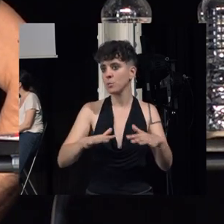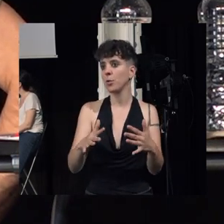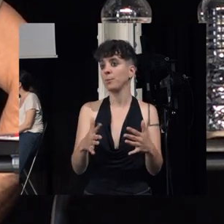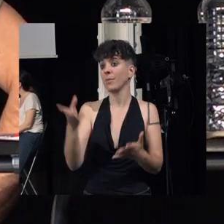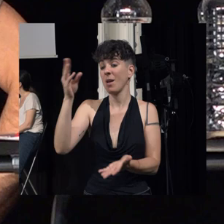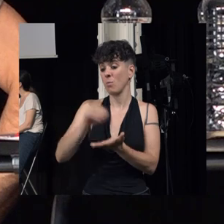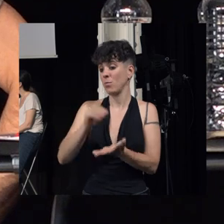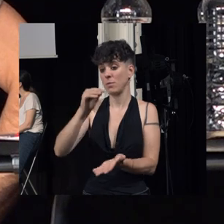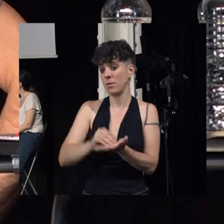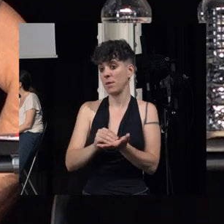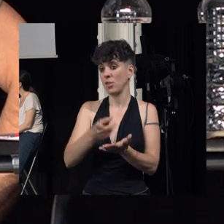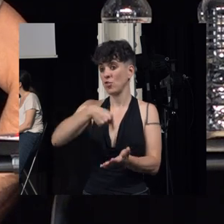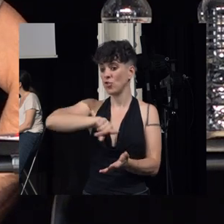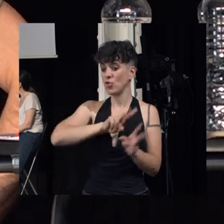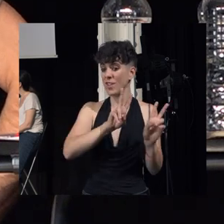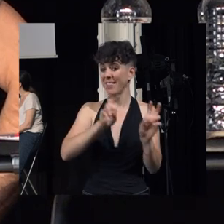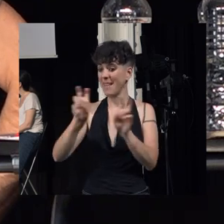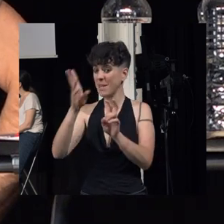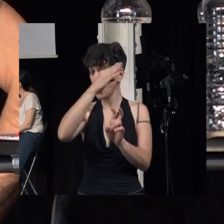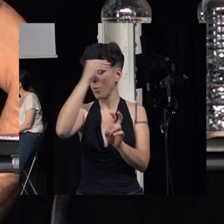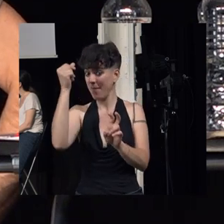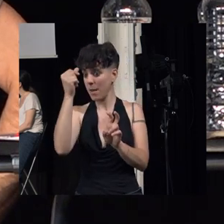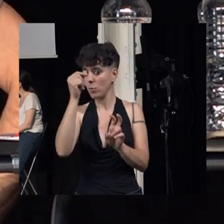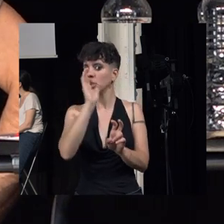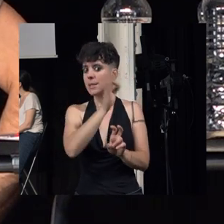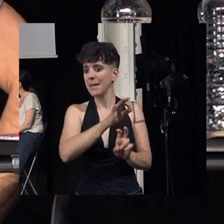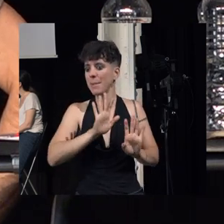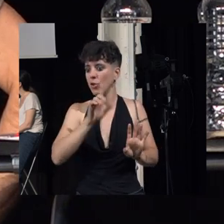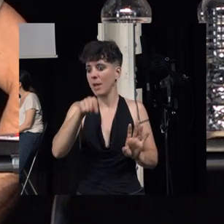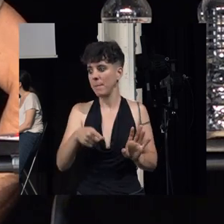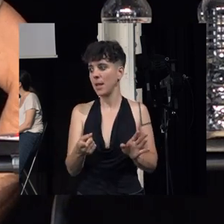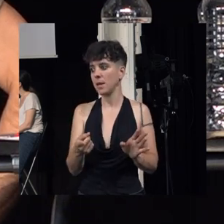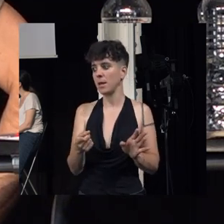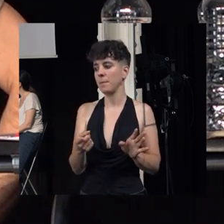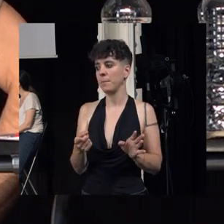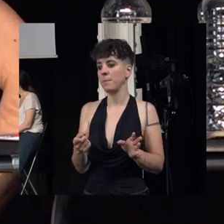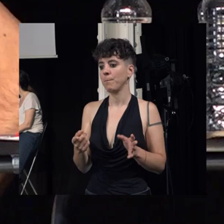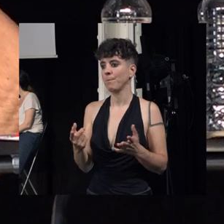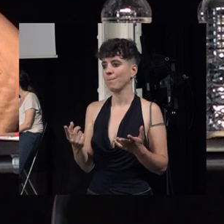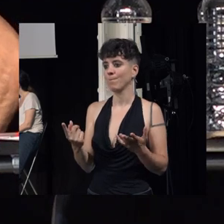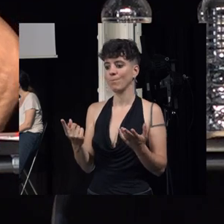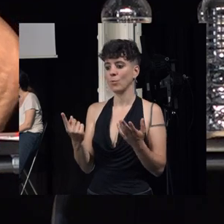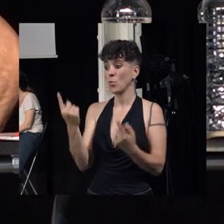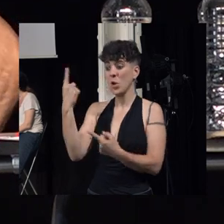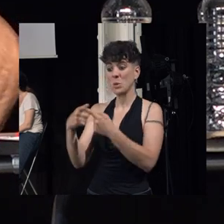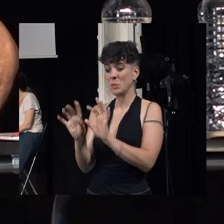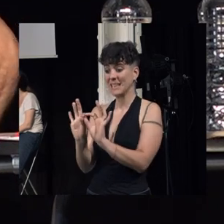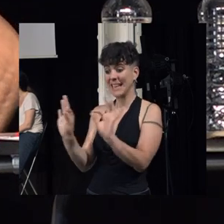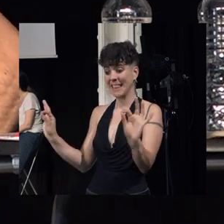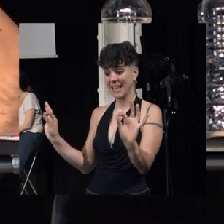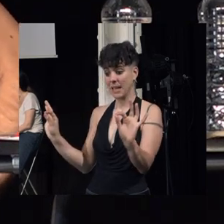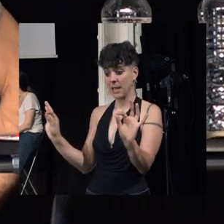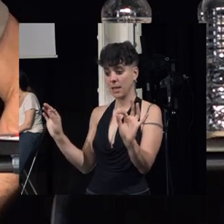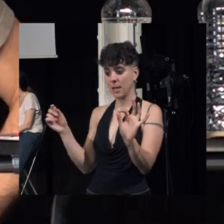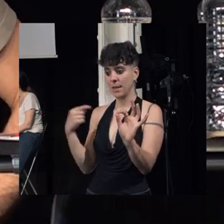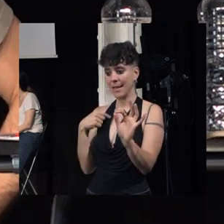veces nos olvidamos no solo de temas, como de una cosa muy simple, es que del otro